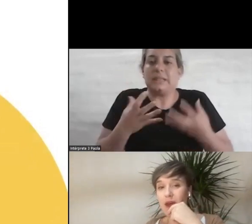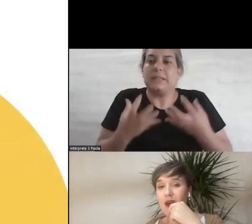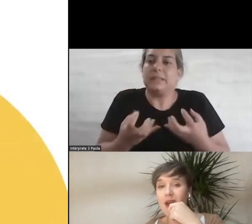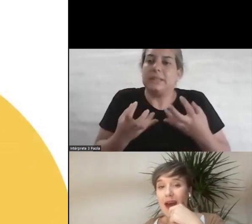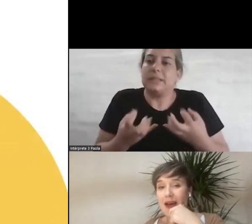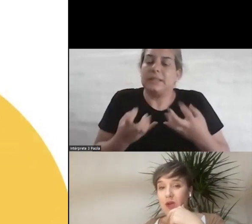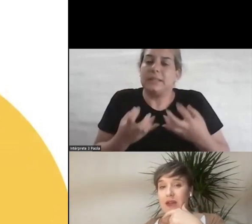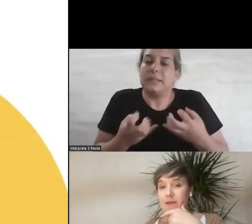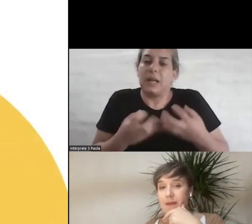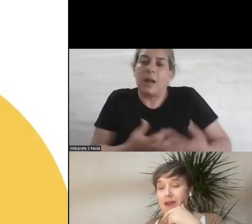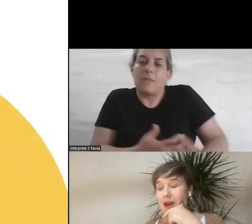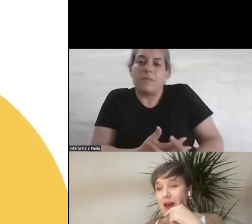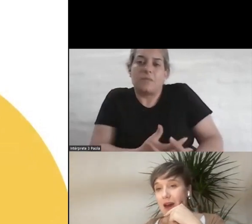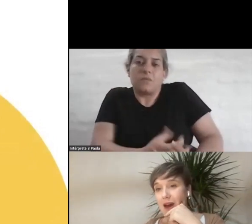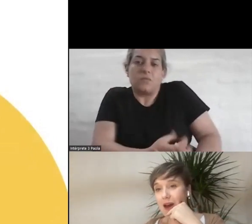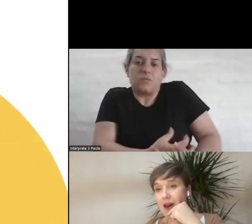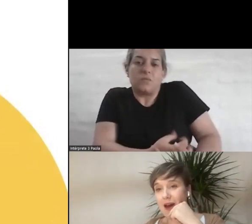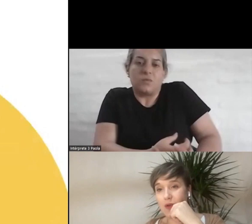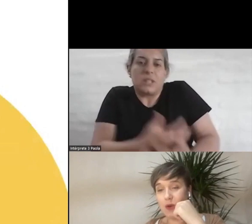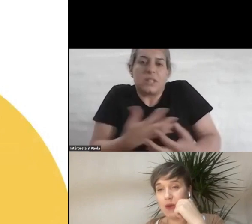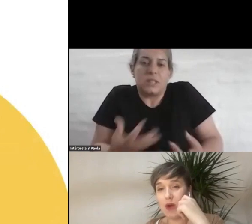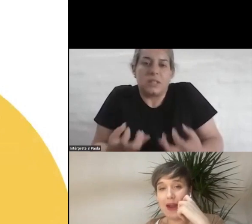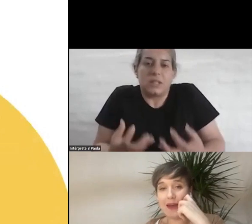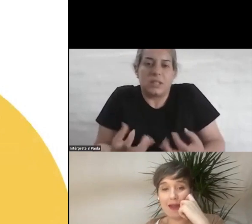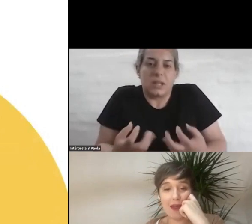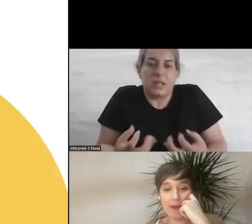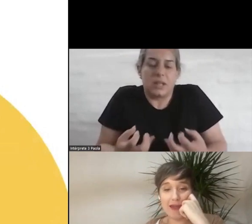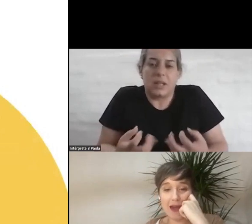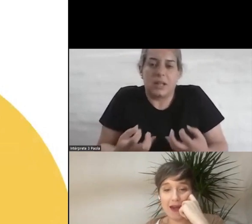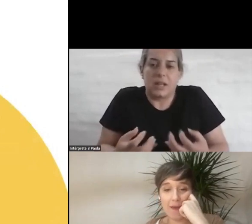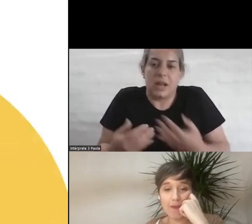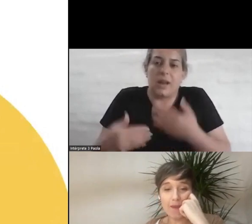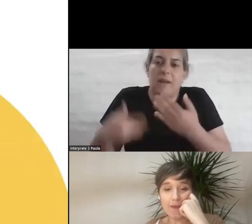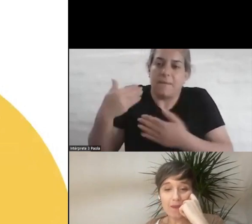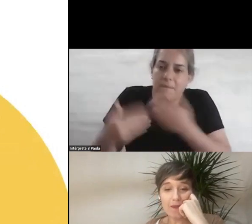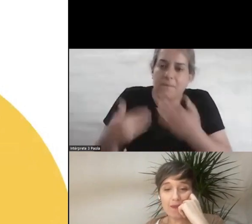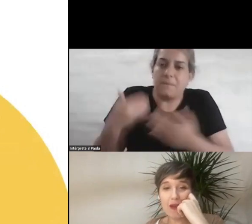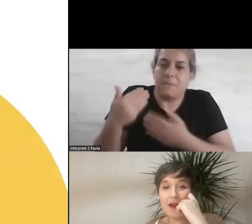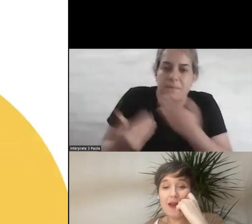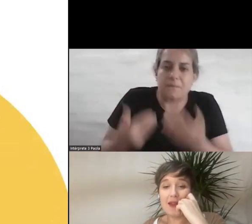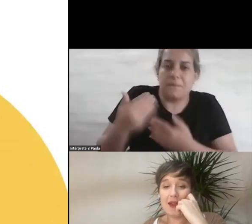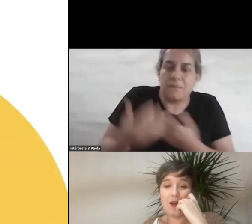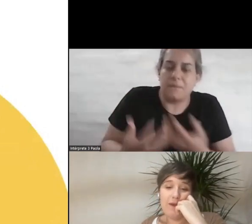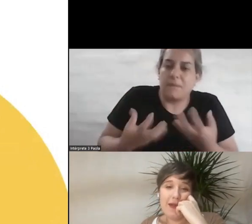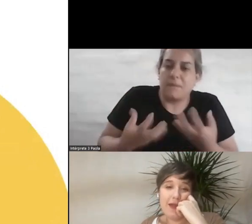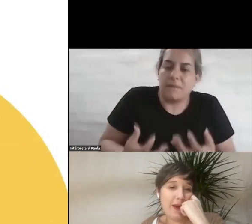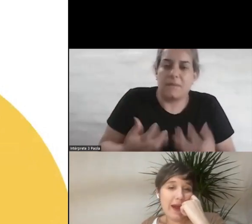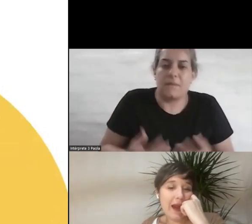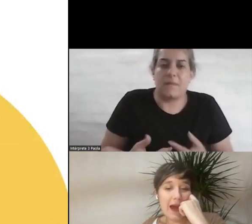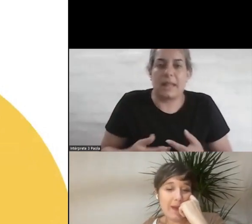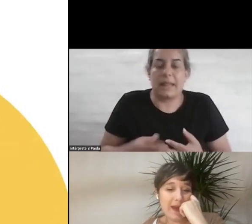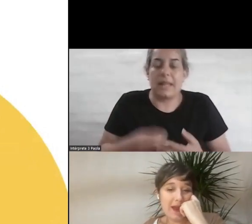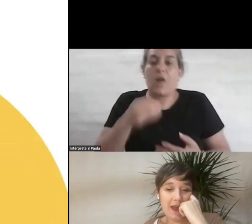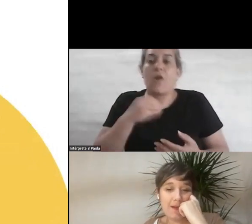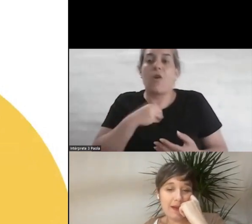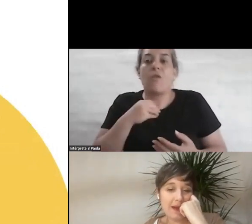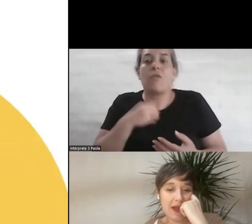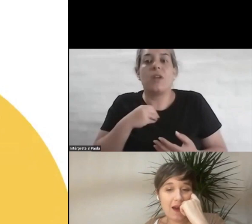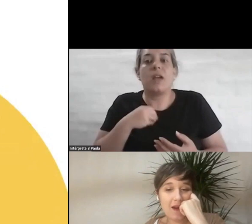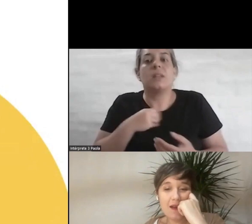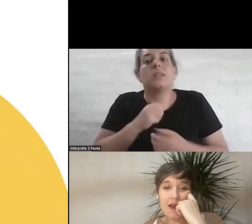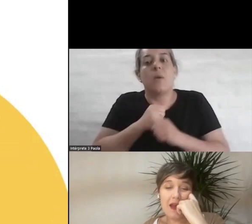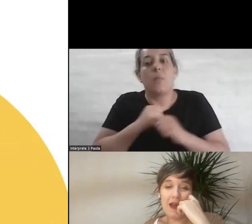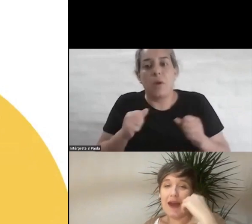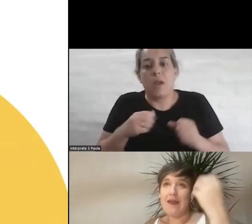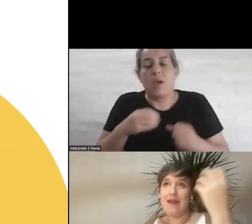que mueve a todas las mamás a continuar con la lactancia materna. Tener confianza plena en la capacidad de